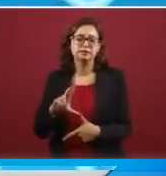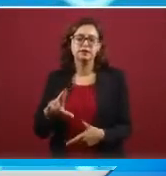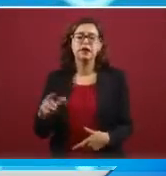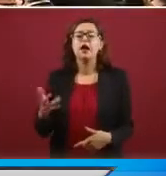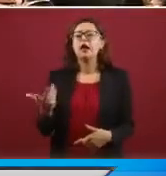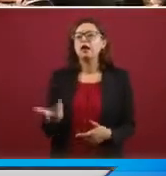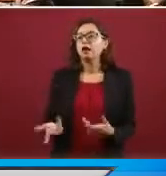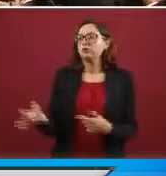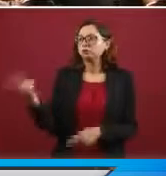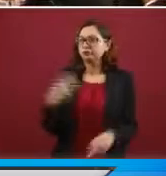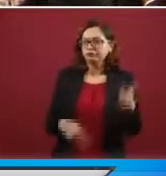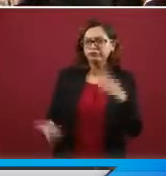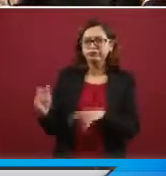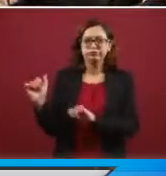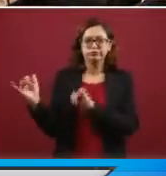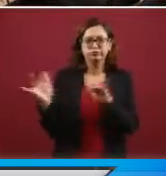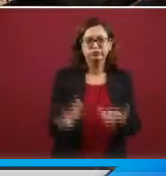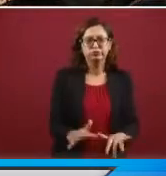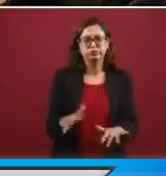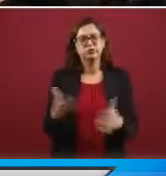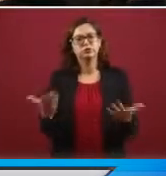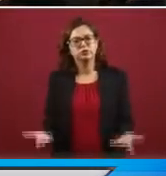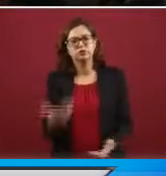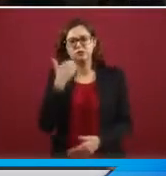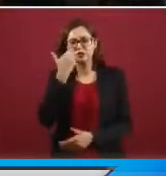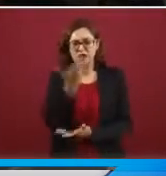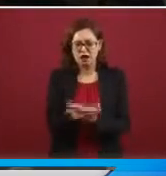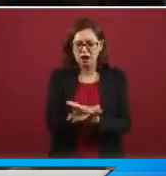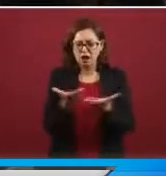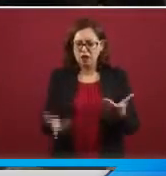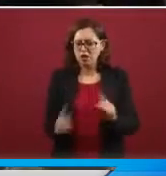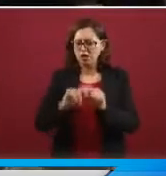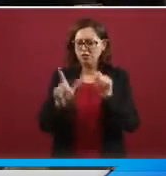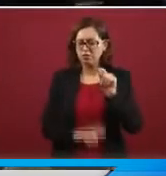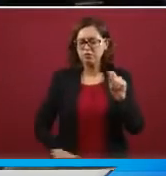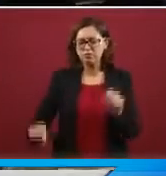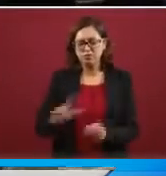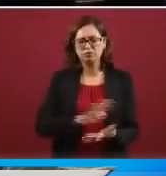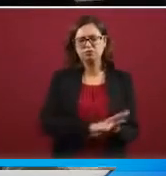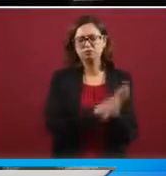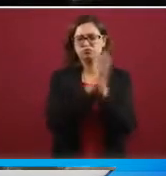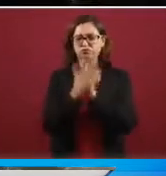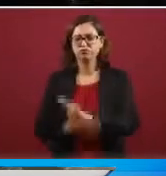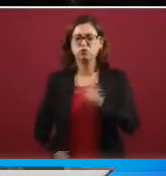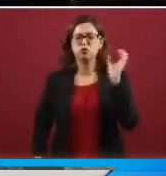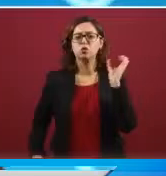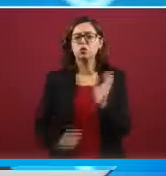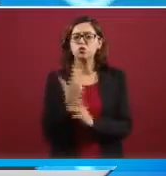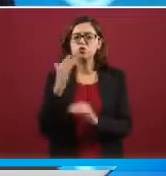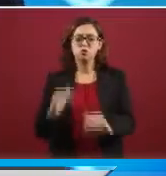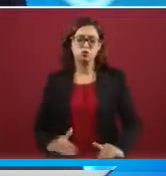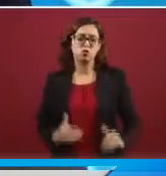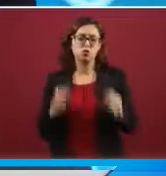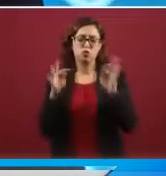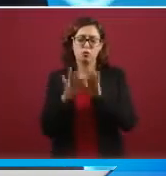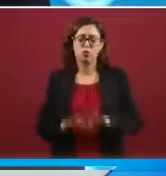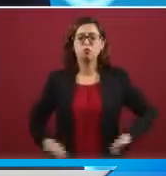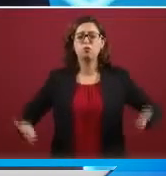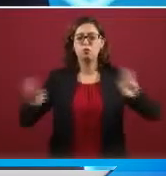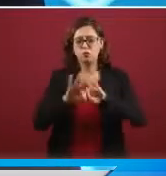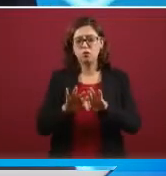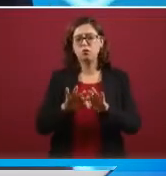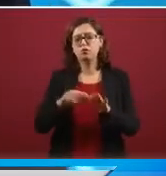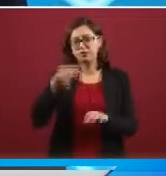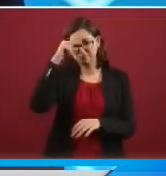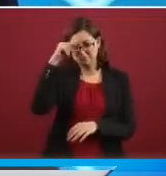desarrollo que permitan el crecimiento de la zona. Destaca la secretaria de la CEPAL los programas de bienestar enfocados principalmente en los grupos vulnerables